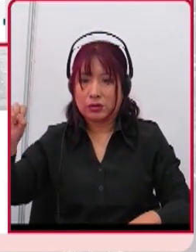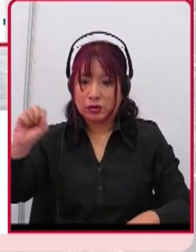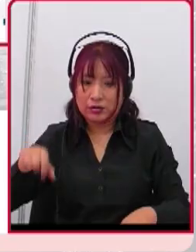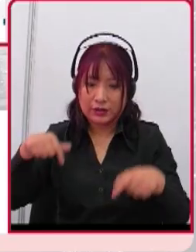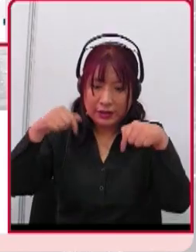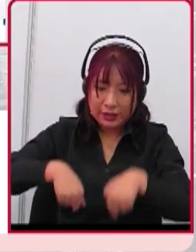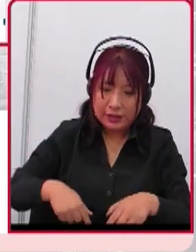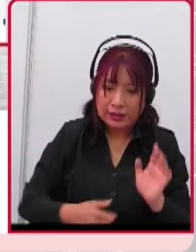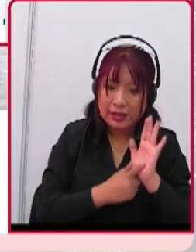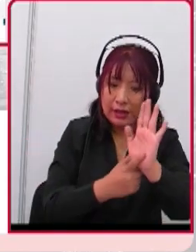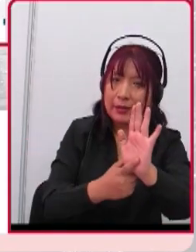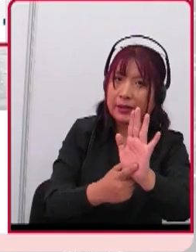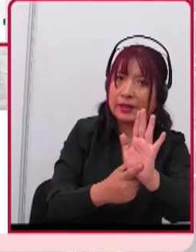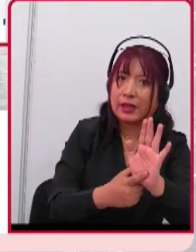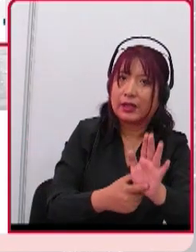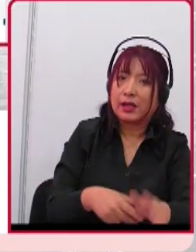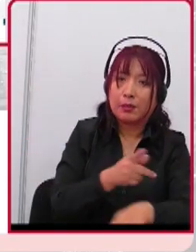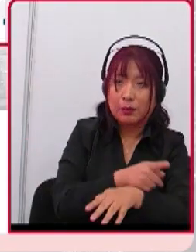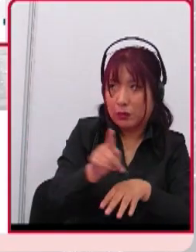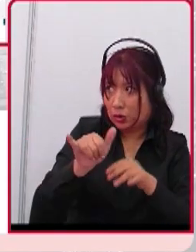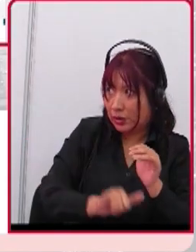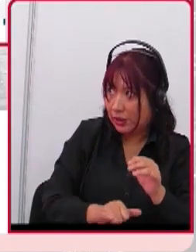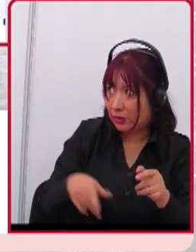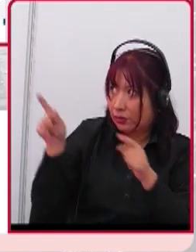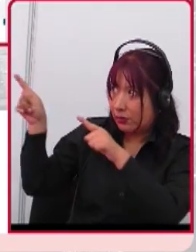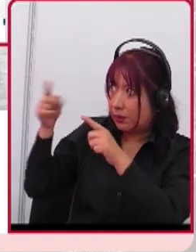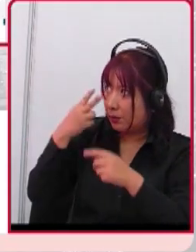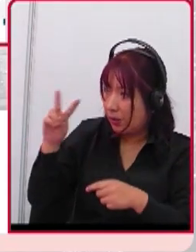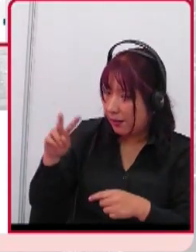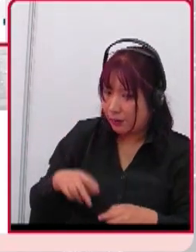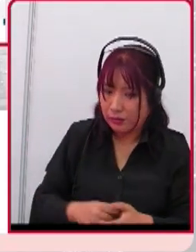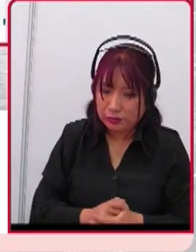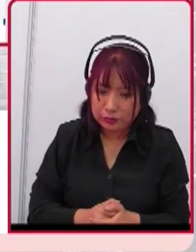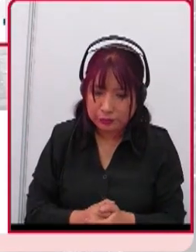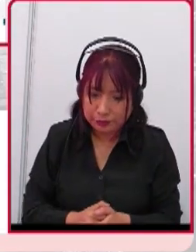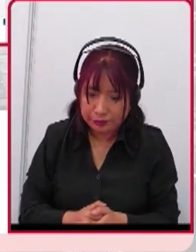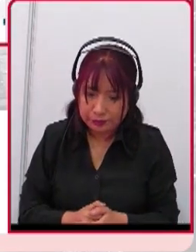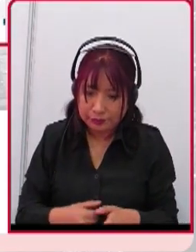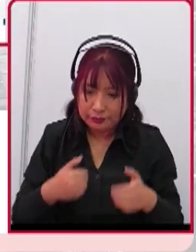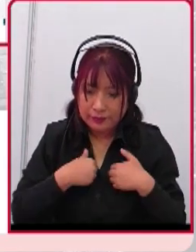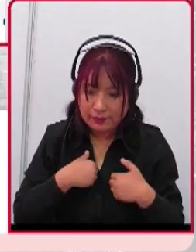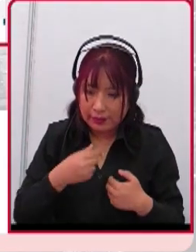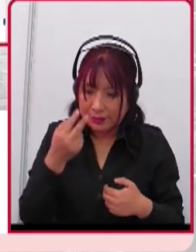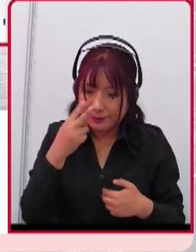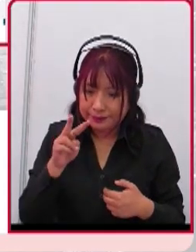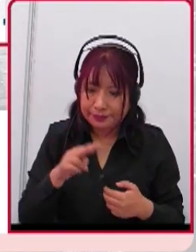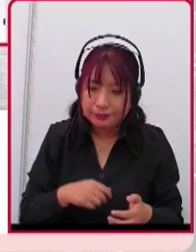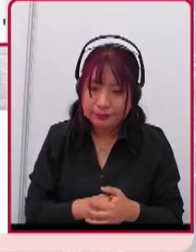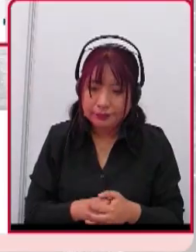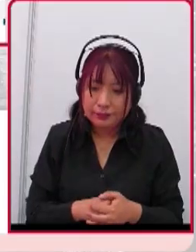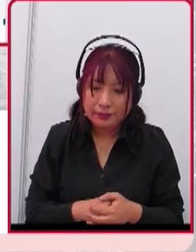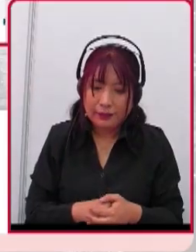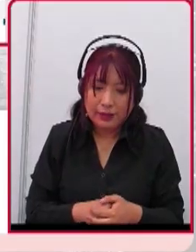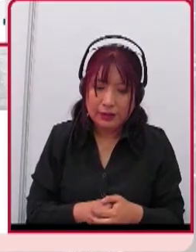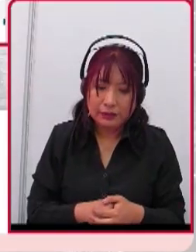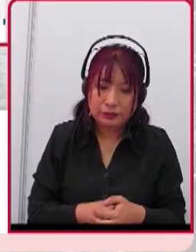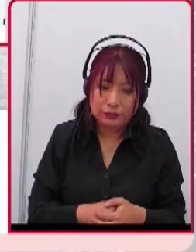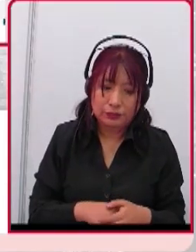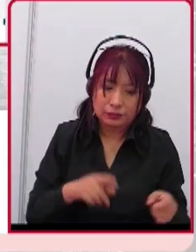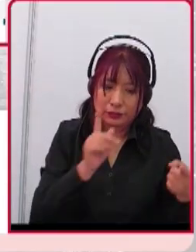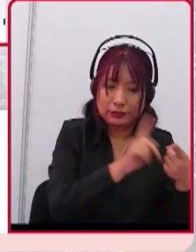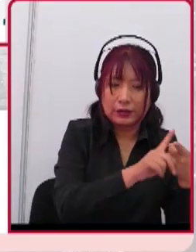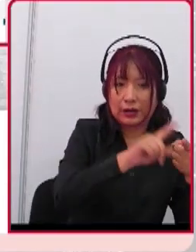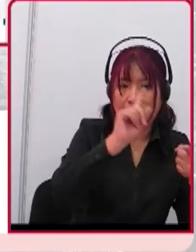presente proyecto que se está dando, es un robot que vemos en la primera imagen que nosotros estamos analizando. Esto es la